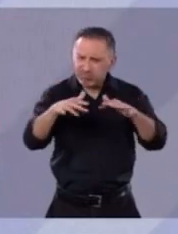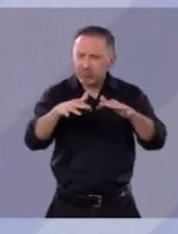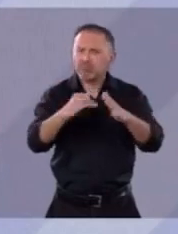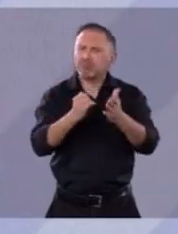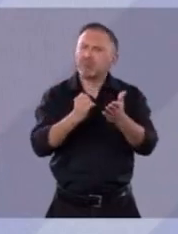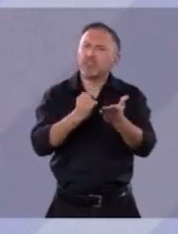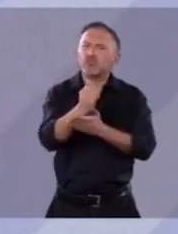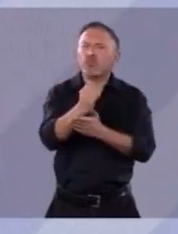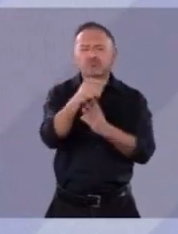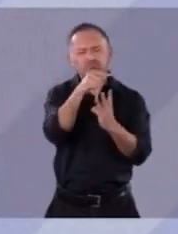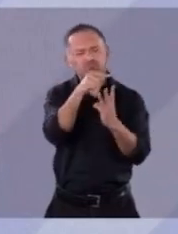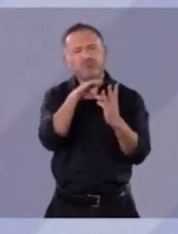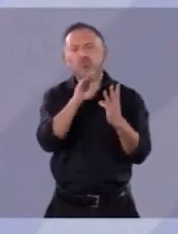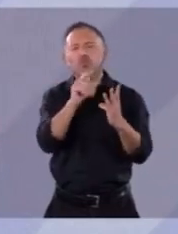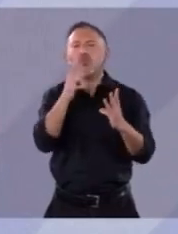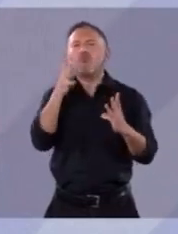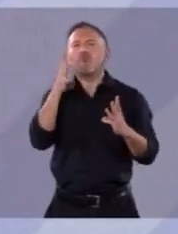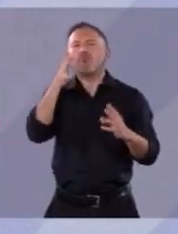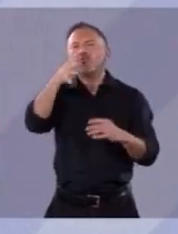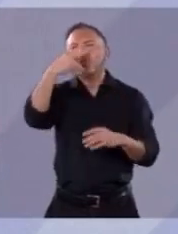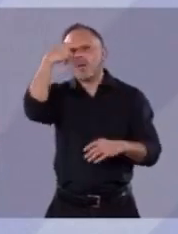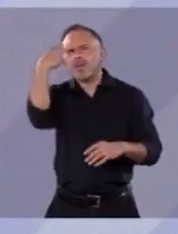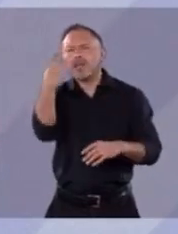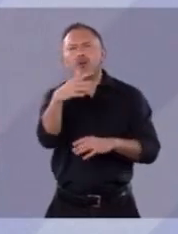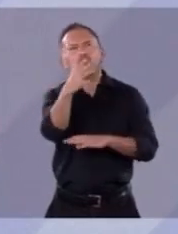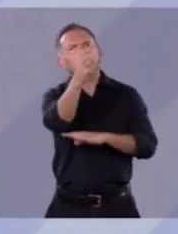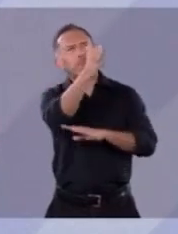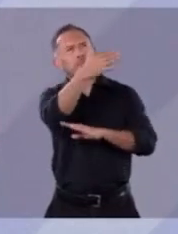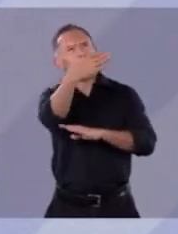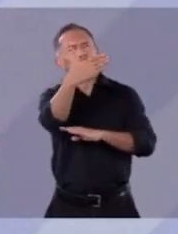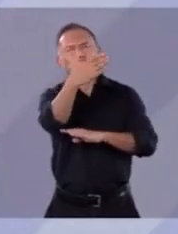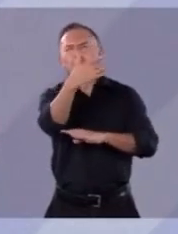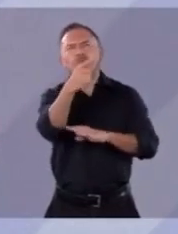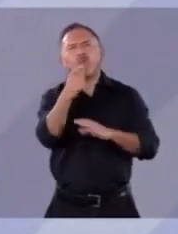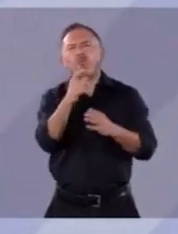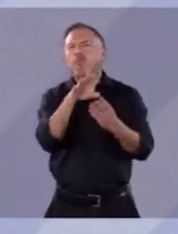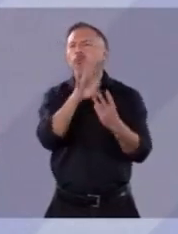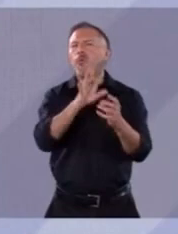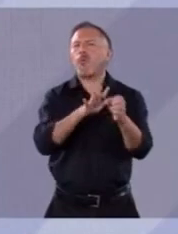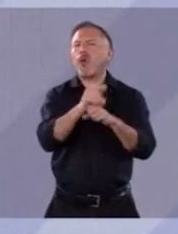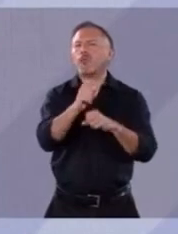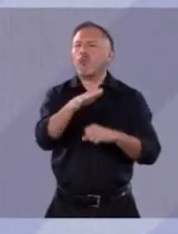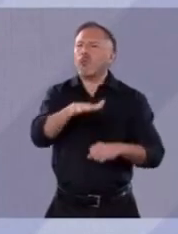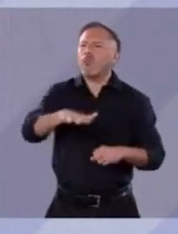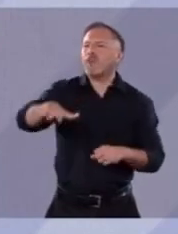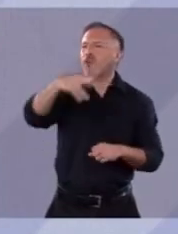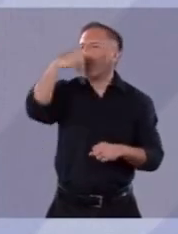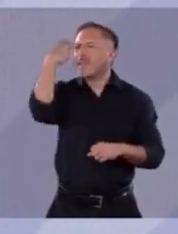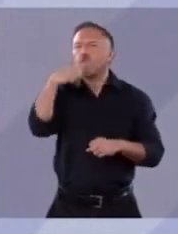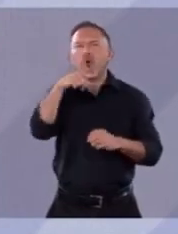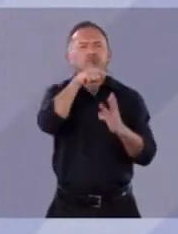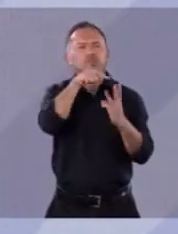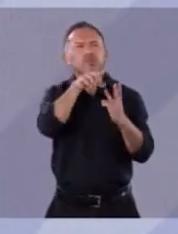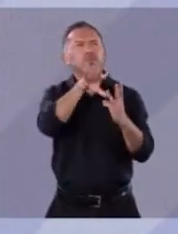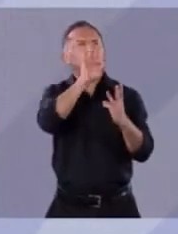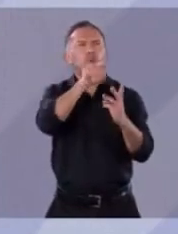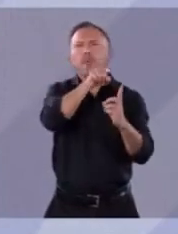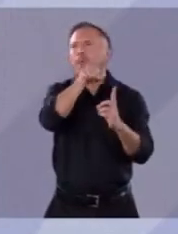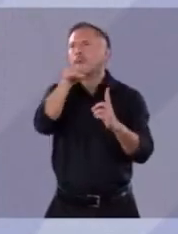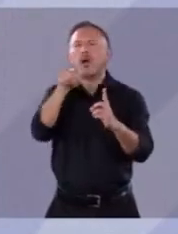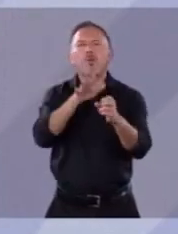nación el futuro de la patria el futuro del pueblo de México y este 2 de junio Los invito a que